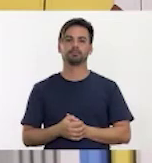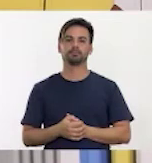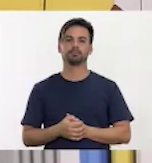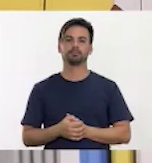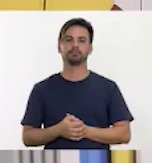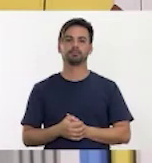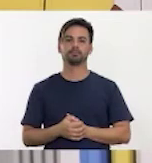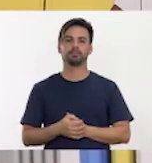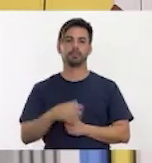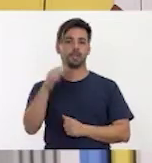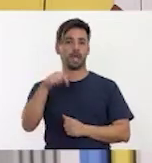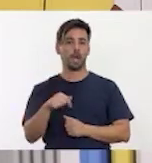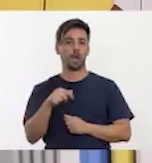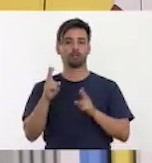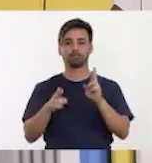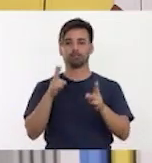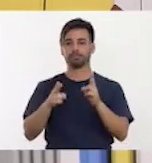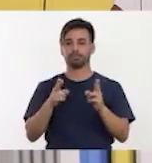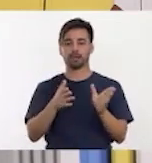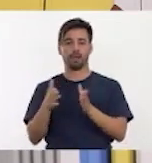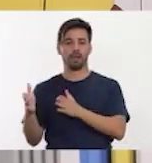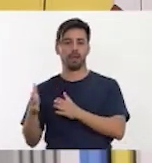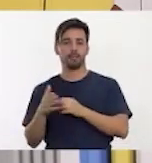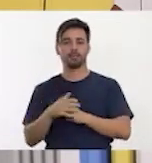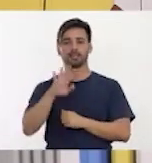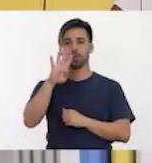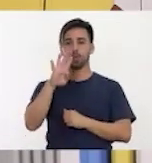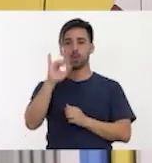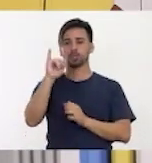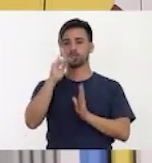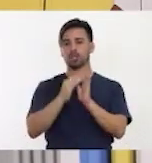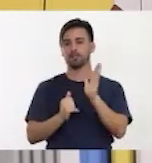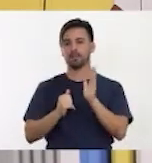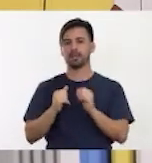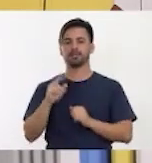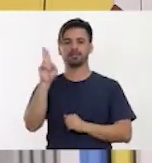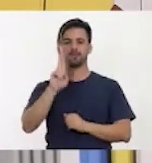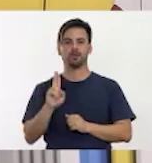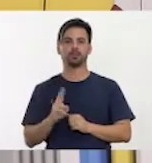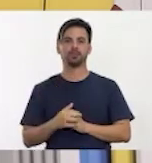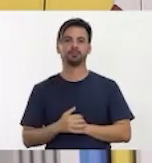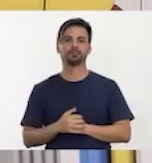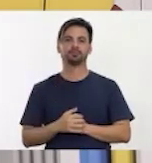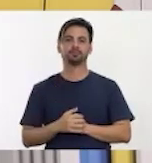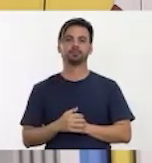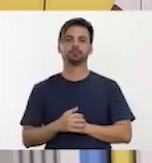Finalmente, corresponden las orientaciones para cuarto semestre de facultad.